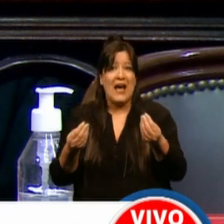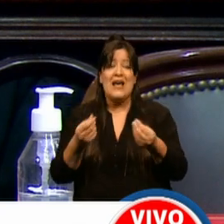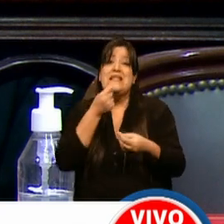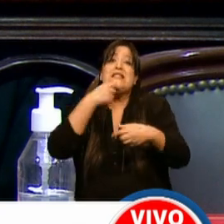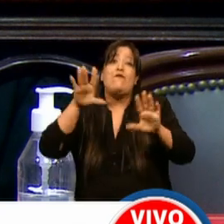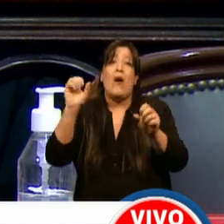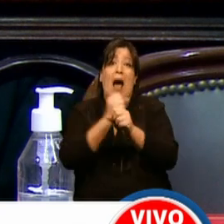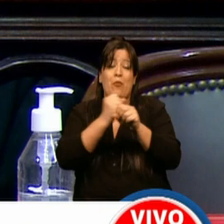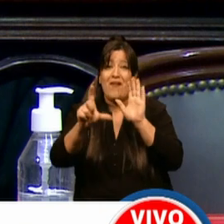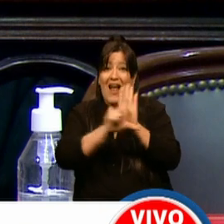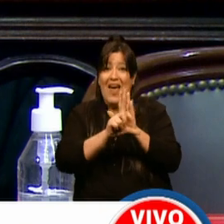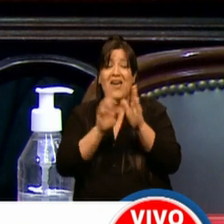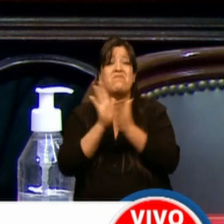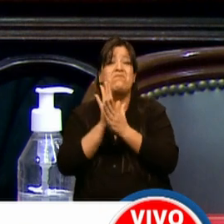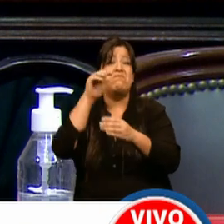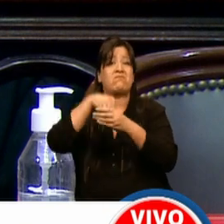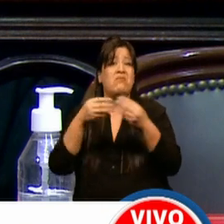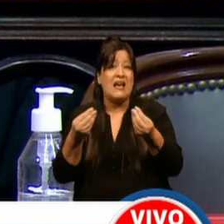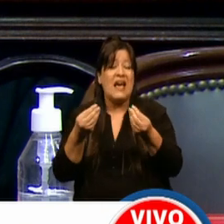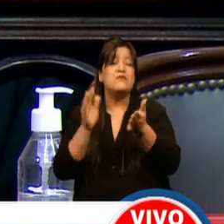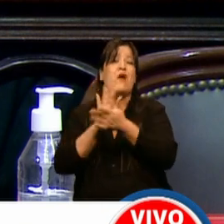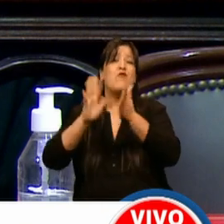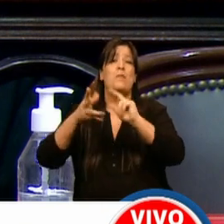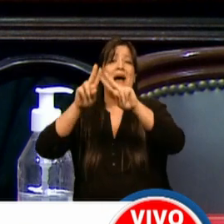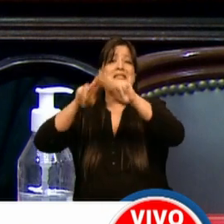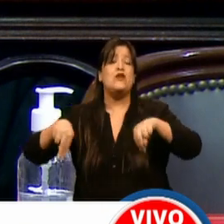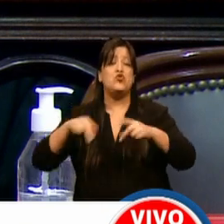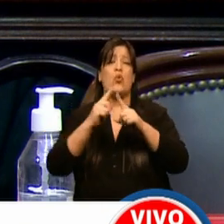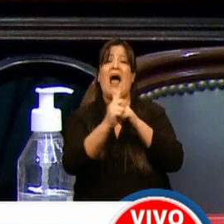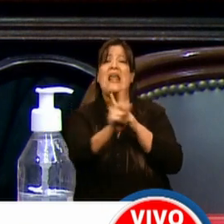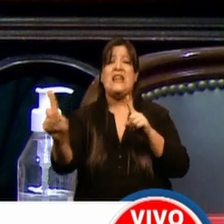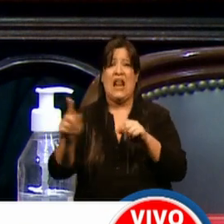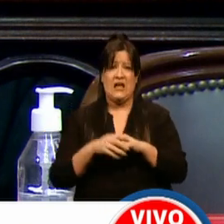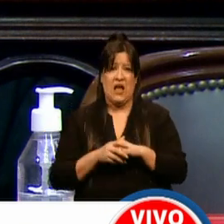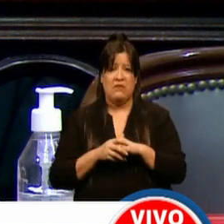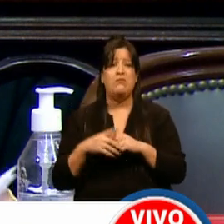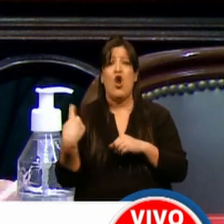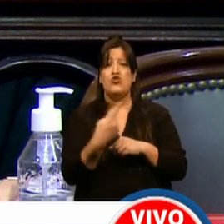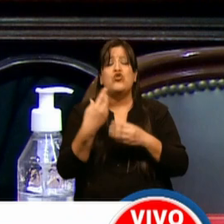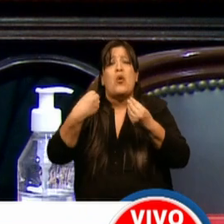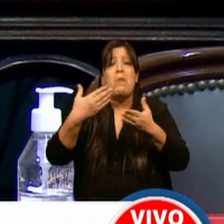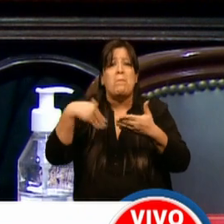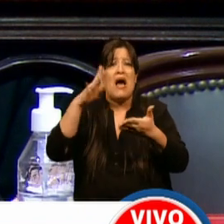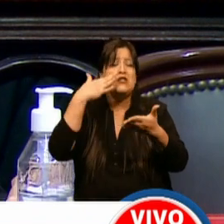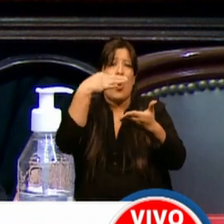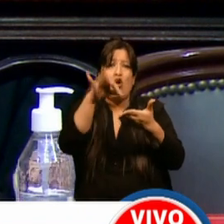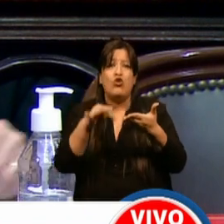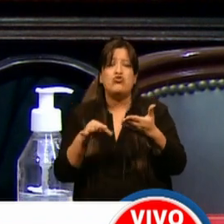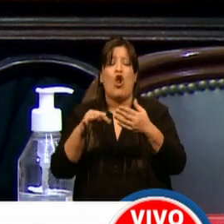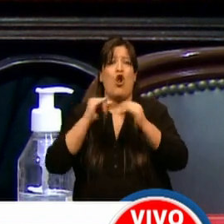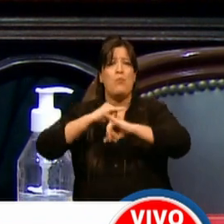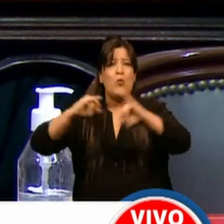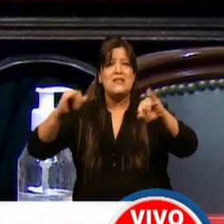de que salga positivo es una censura indirecta nos estamos metiendo a regular la pauta oficial